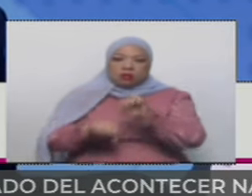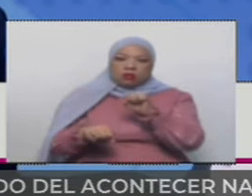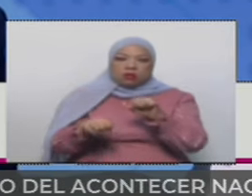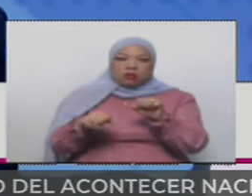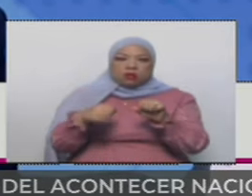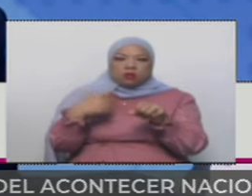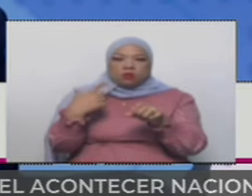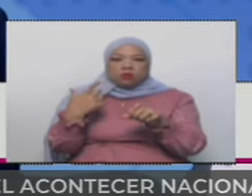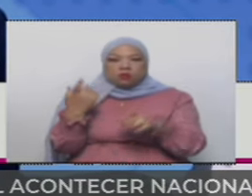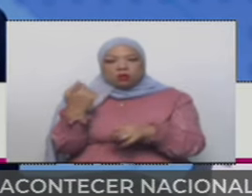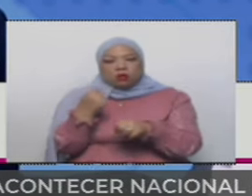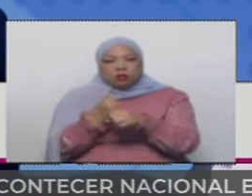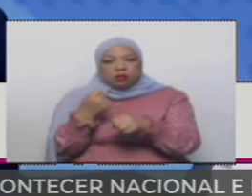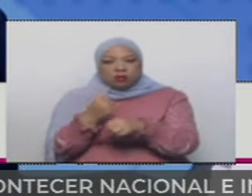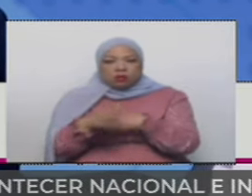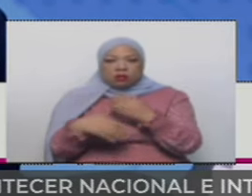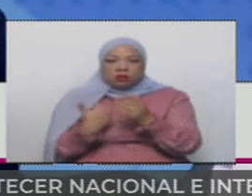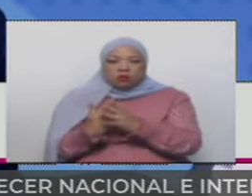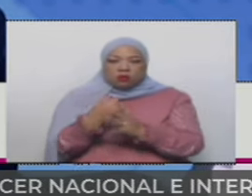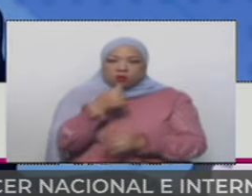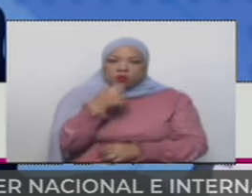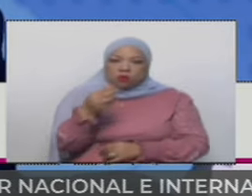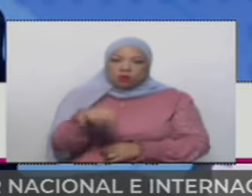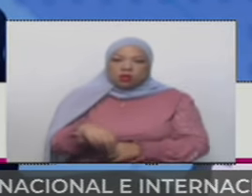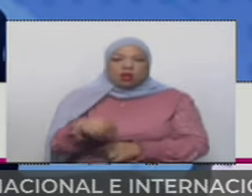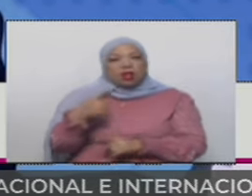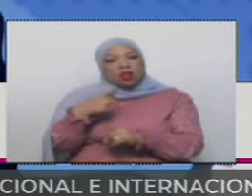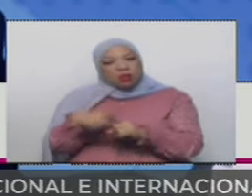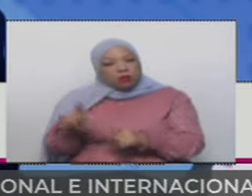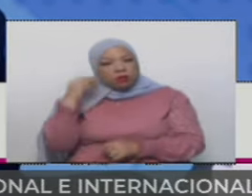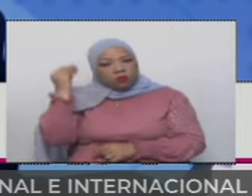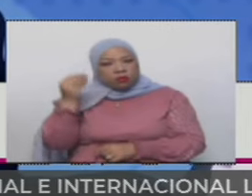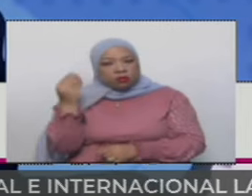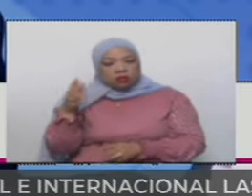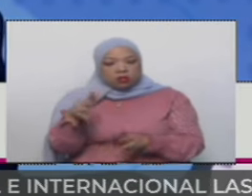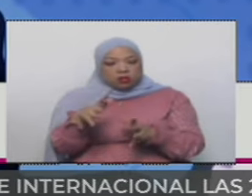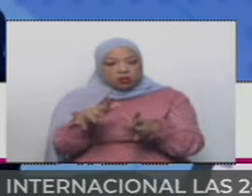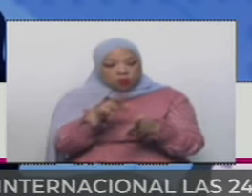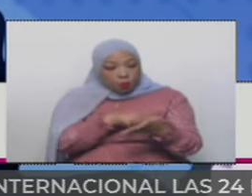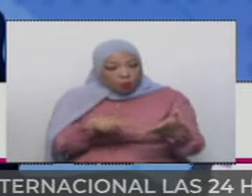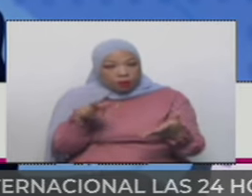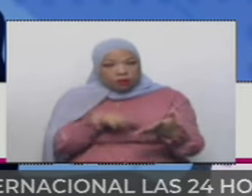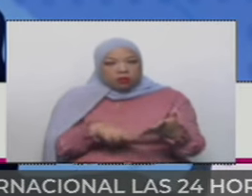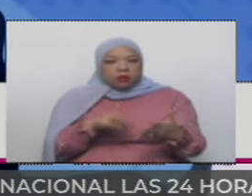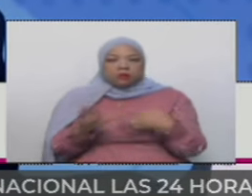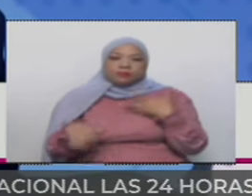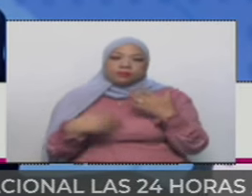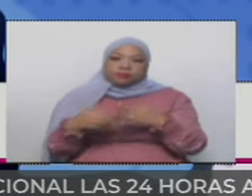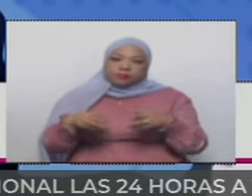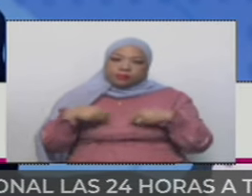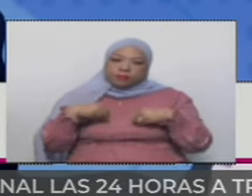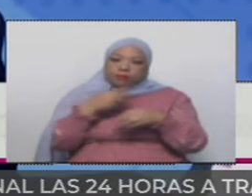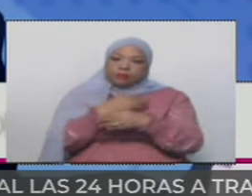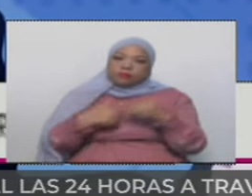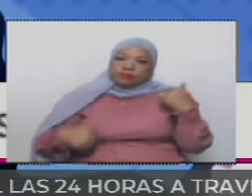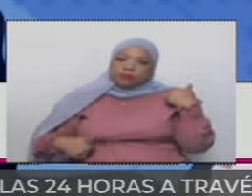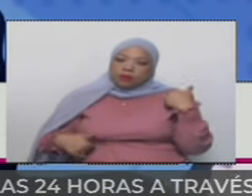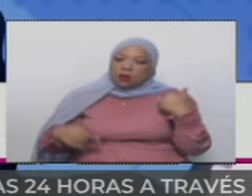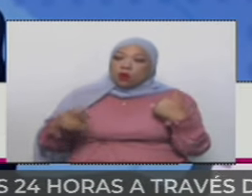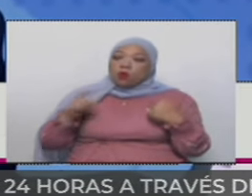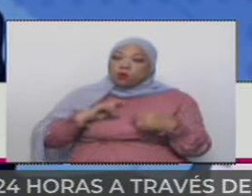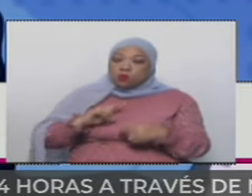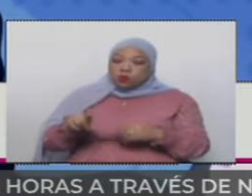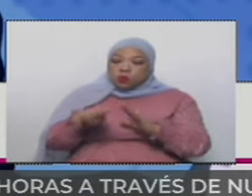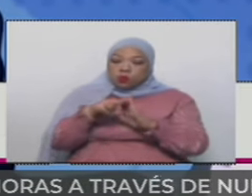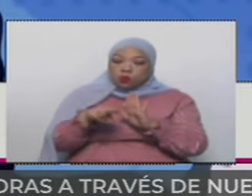al sino fatal de la dominación, de la ignorancia, es la lectura. Así que eso lo asumimos, señor presidente, como una instrucción.